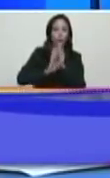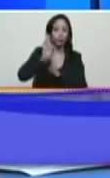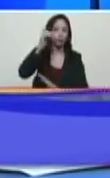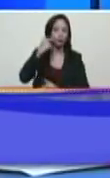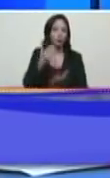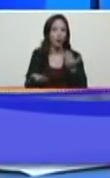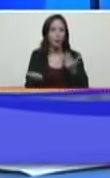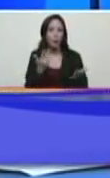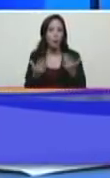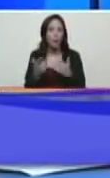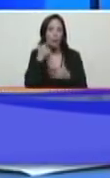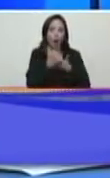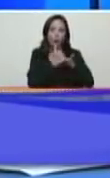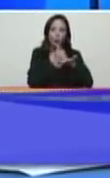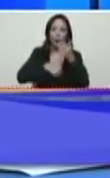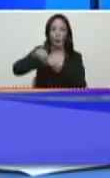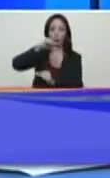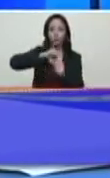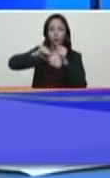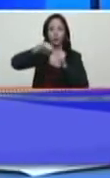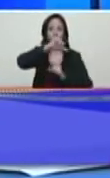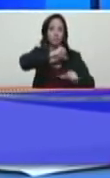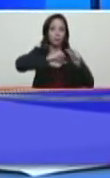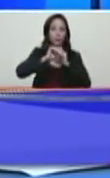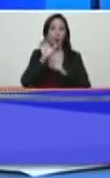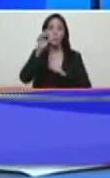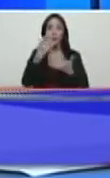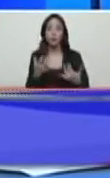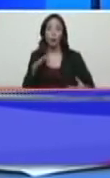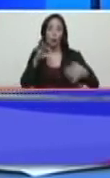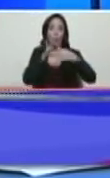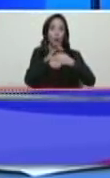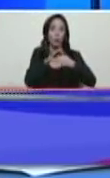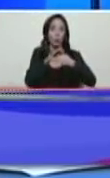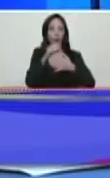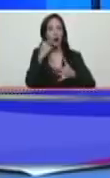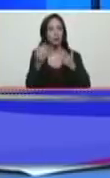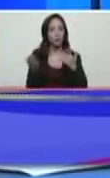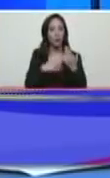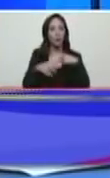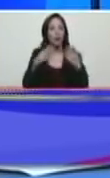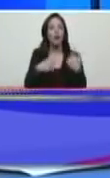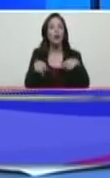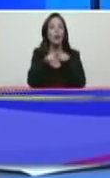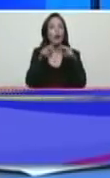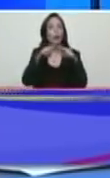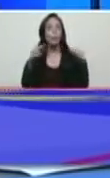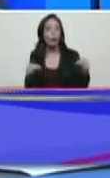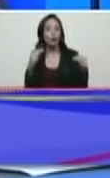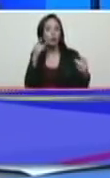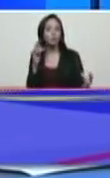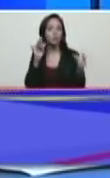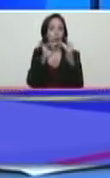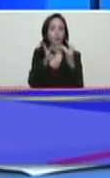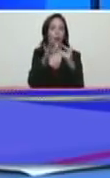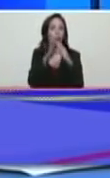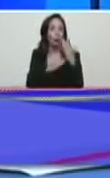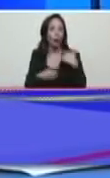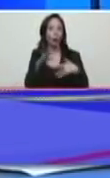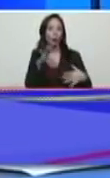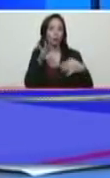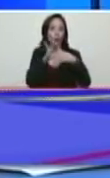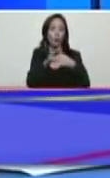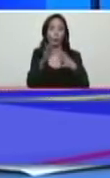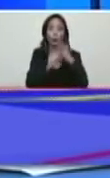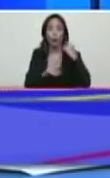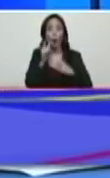efectivamente ayudar a nuestro país y que une, que tiende puentes para unir, a unirnos a todas y todos los